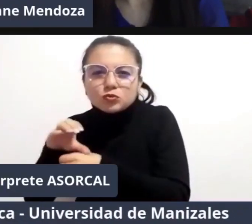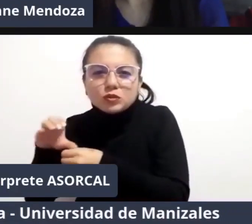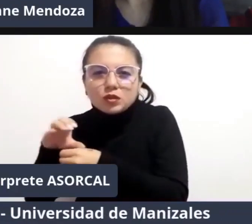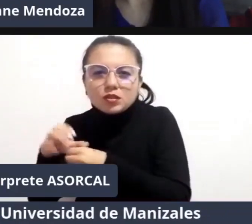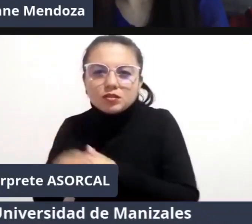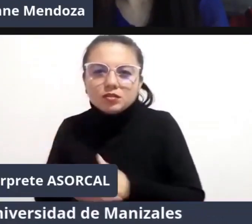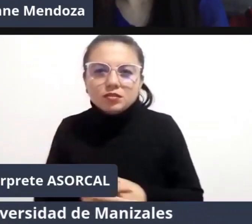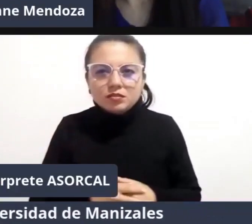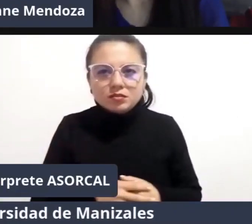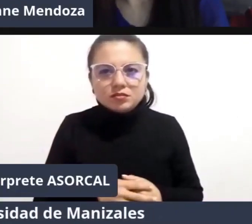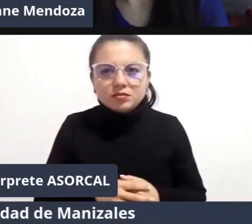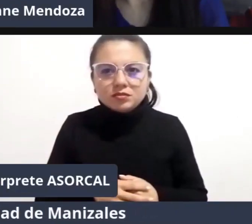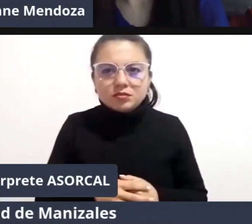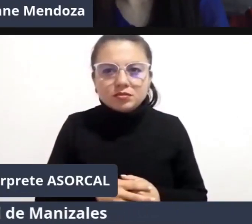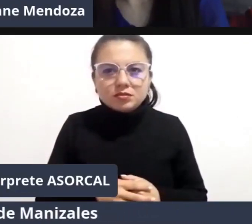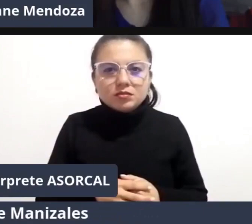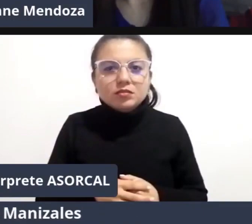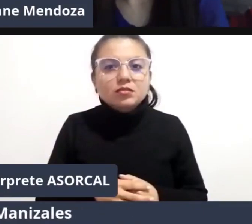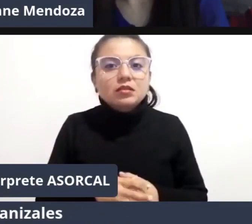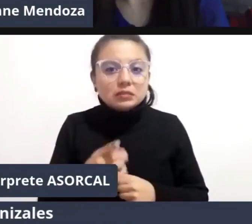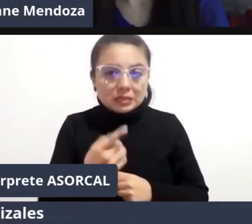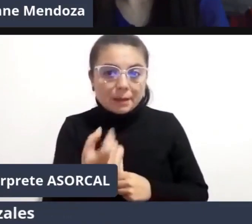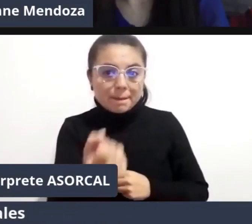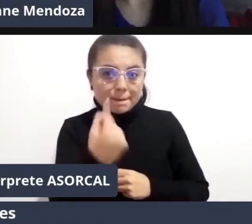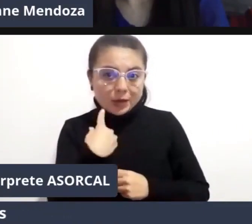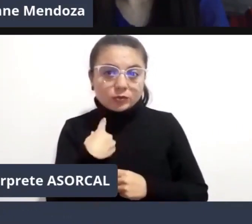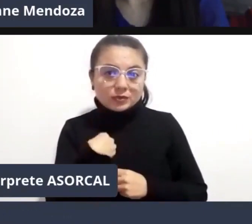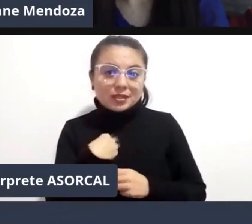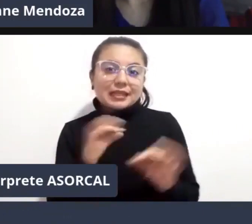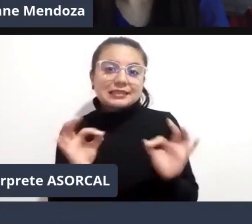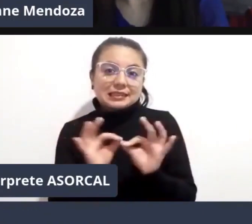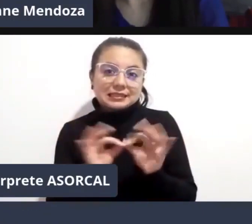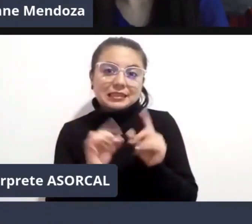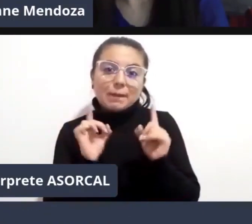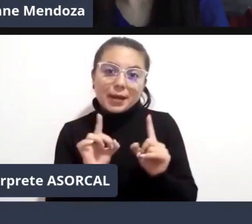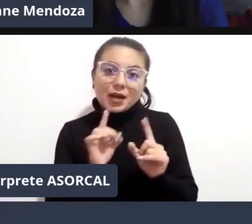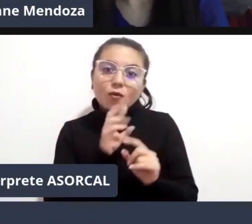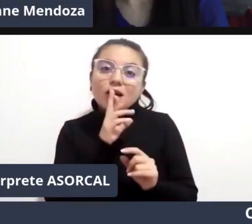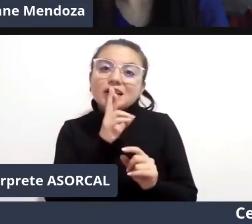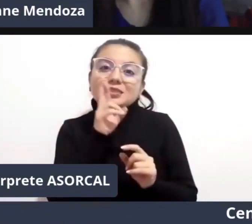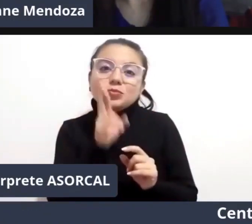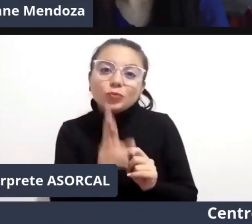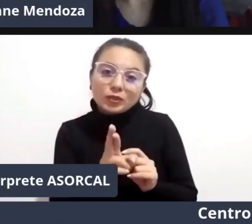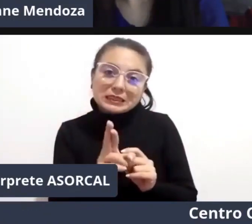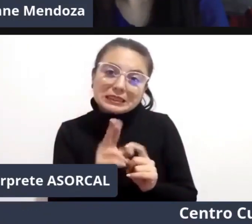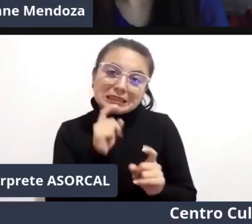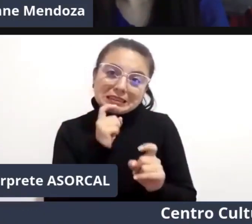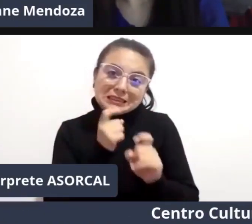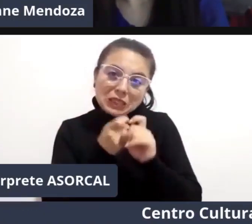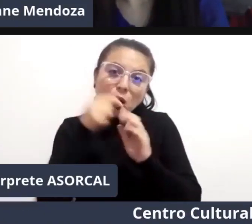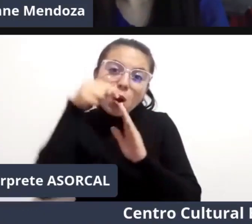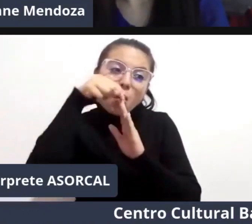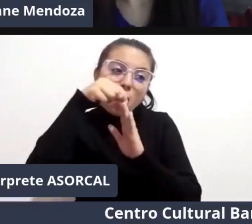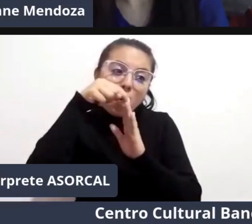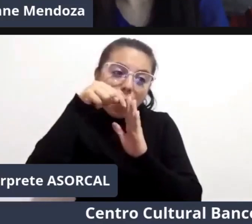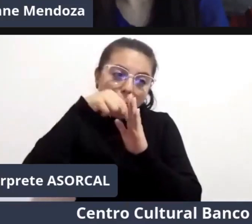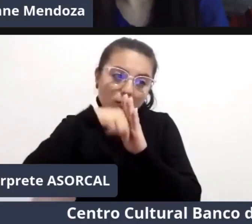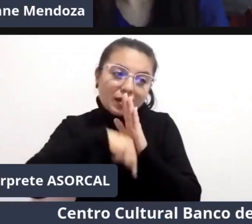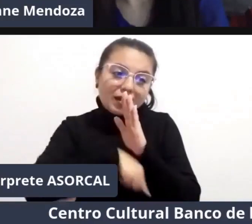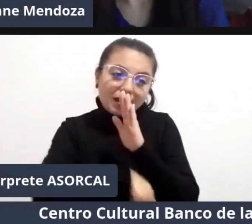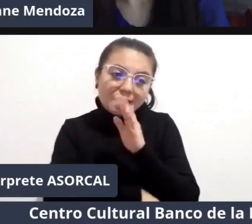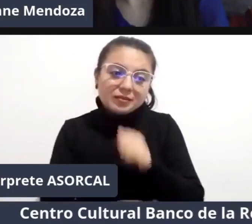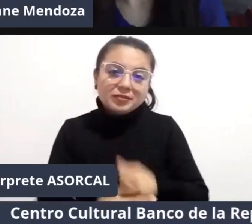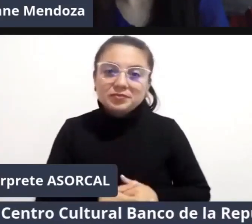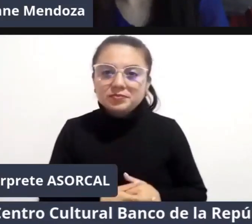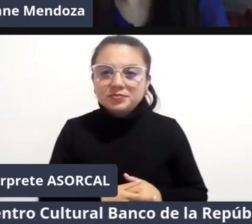Es una pregunta sencilla, pero la respuesta es sumamente compleja. Sumamente compleja. El fenómeno de las maras